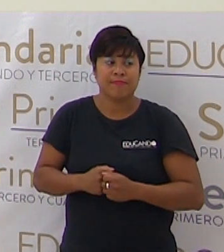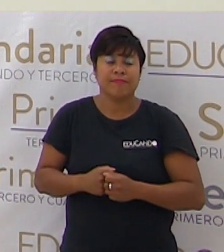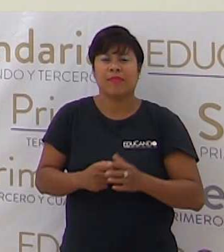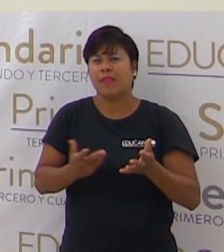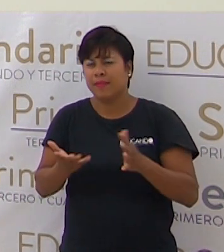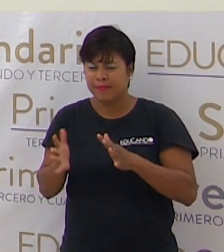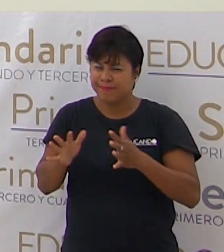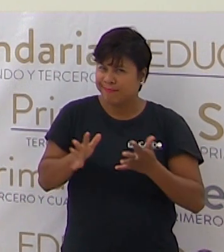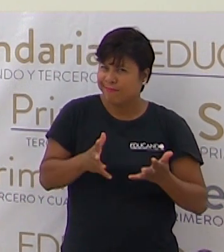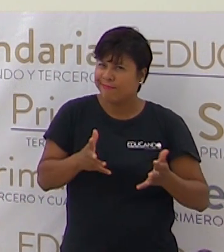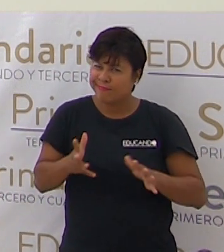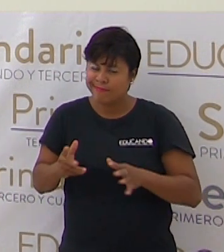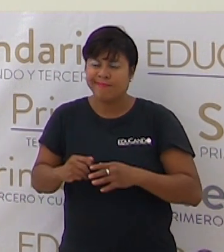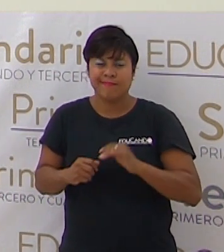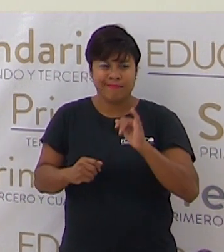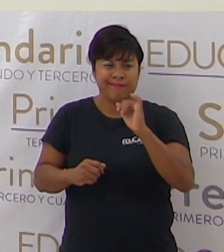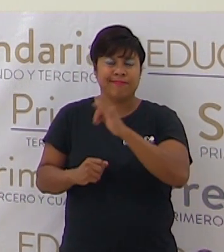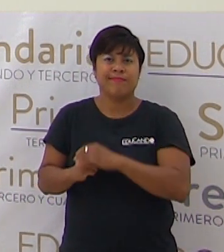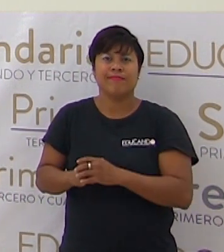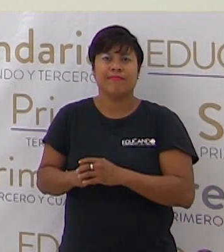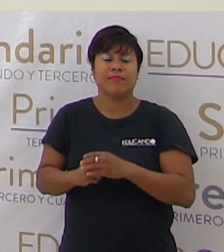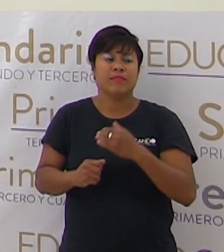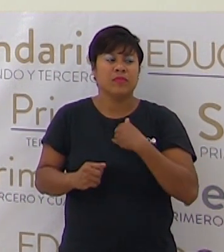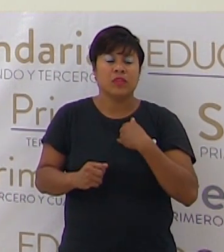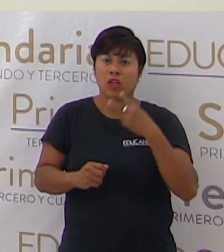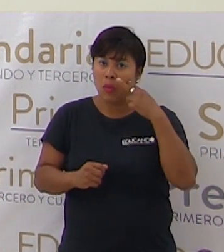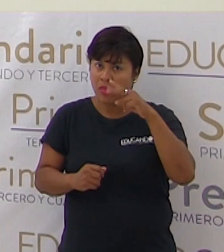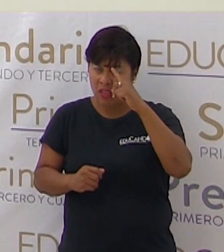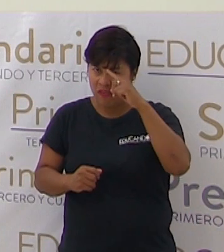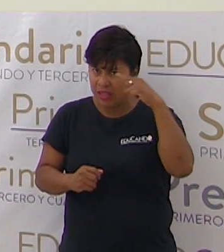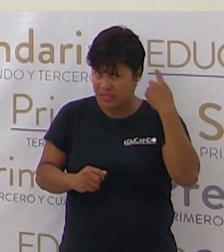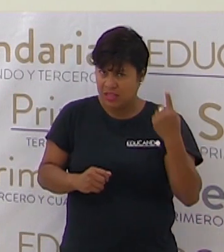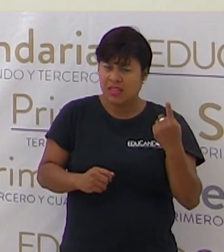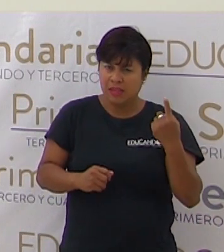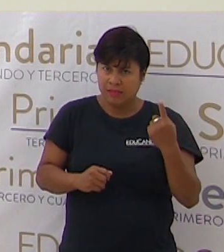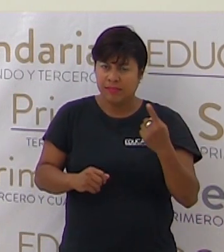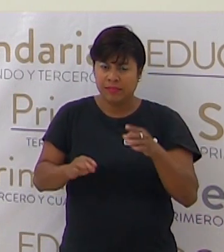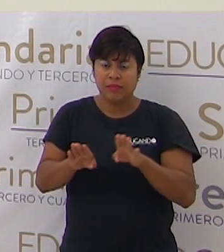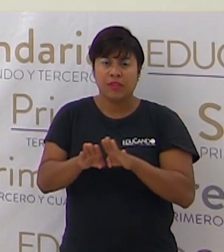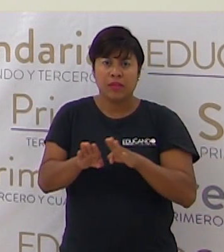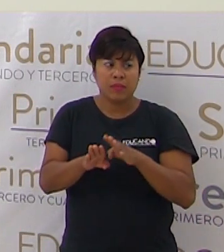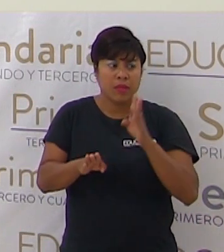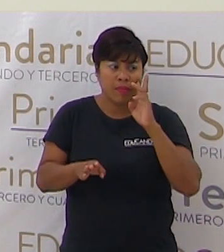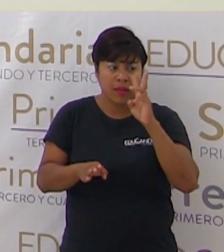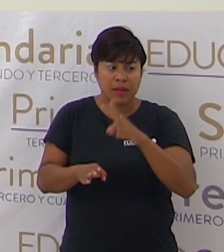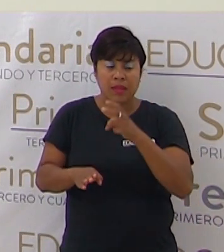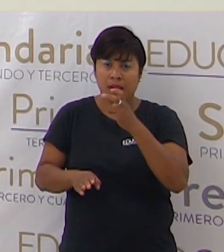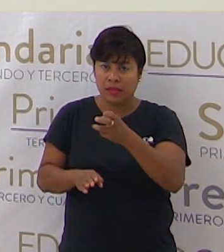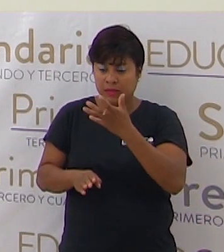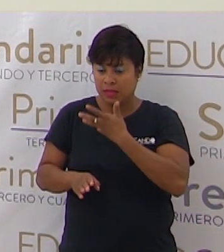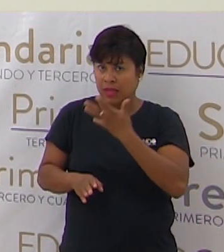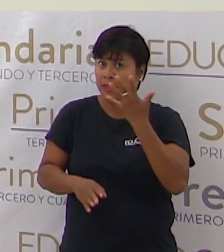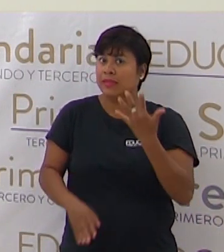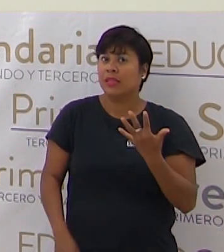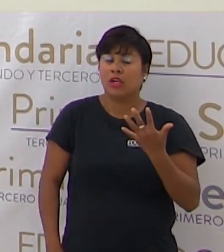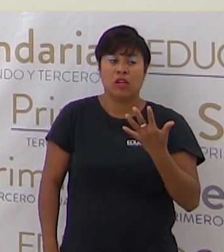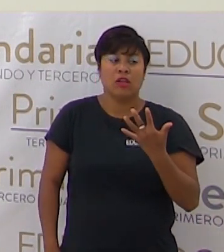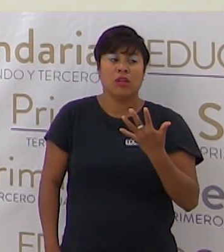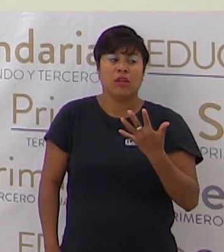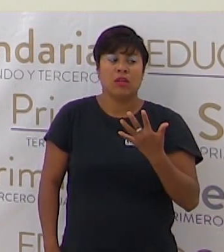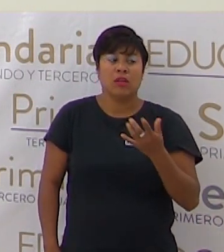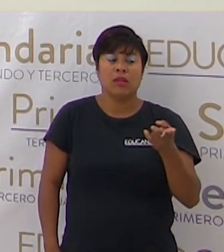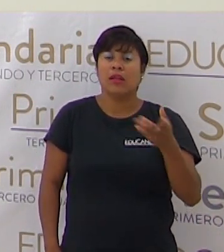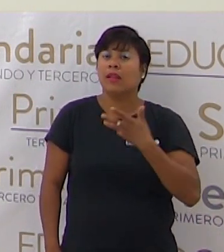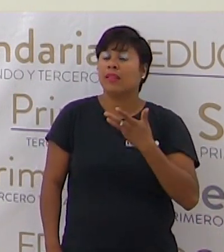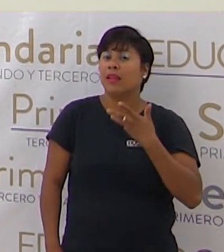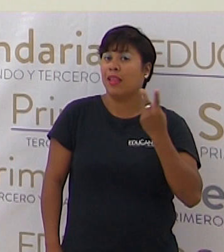Más o menos, ¿verdad? Yo lo vería fácil si me pongo a ver que esta tiene 5 y que